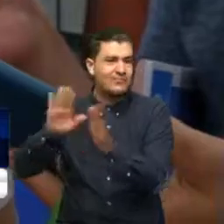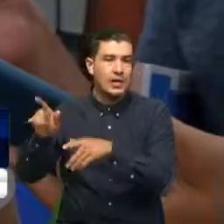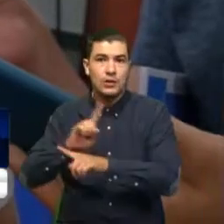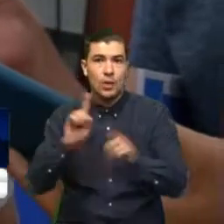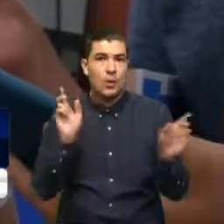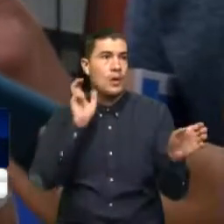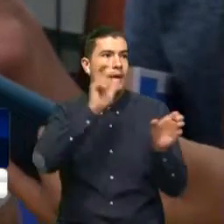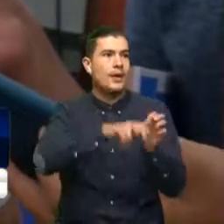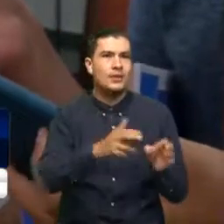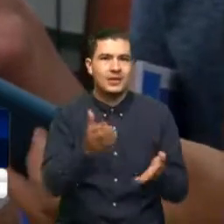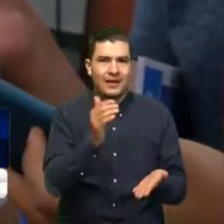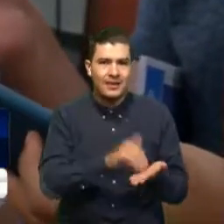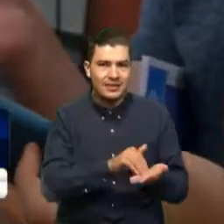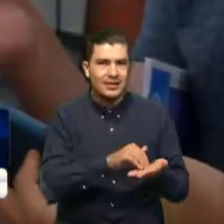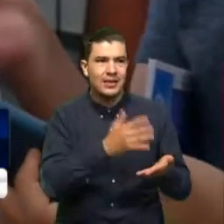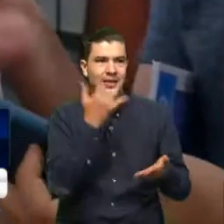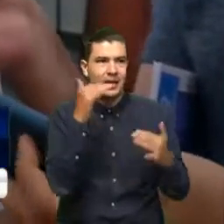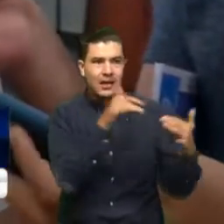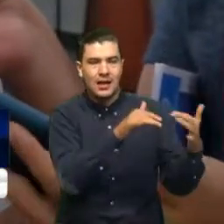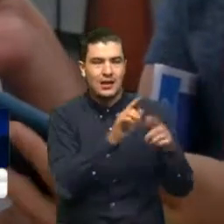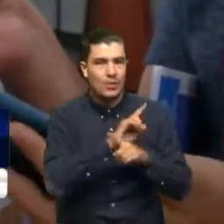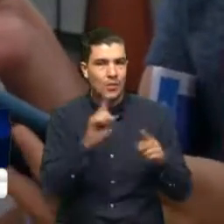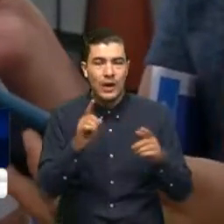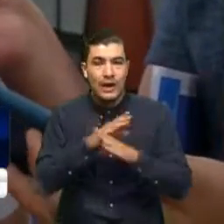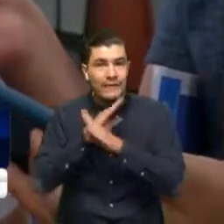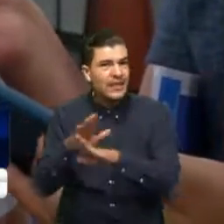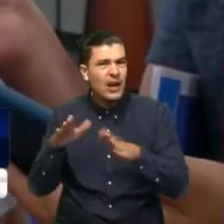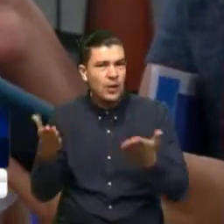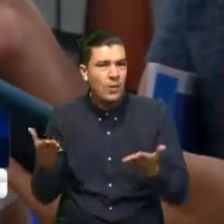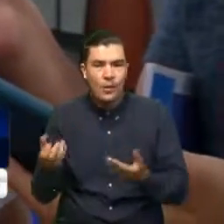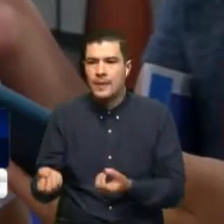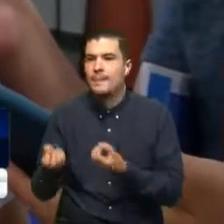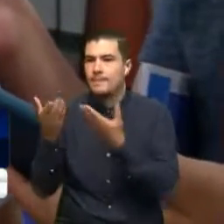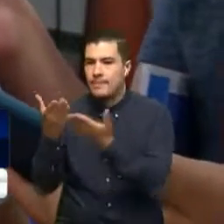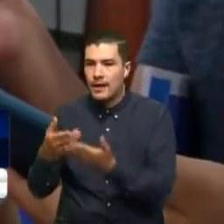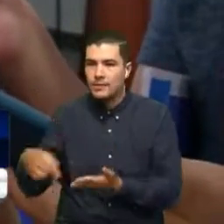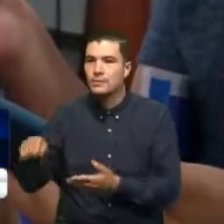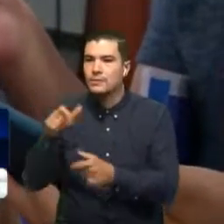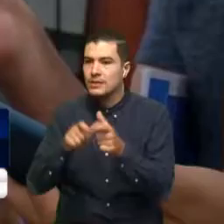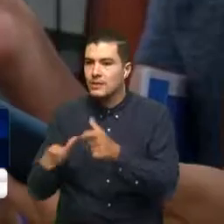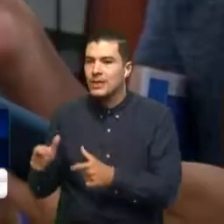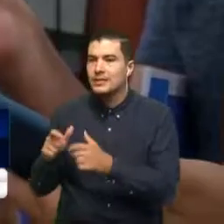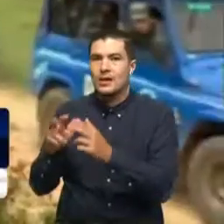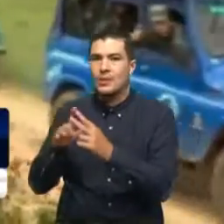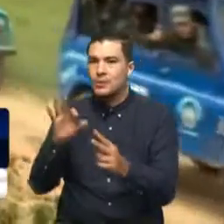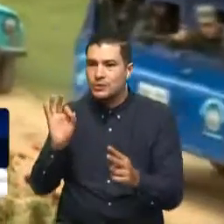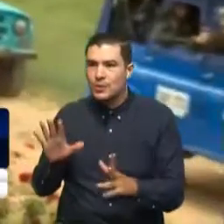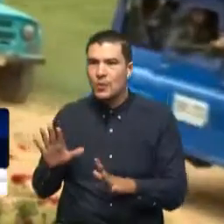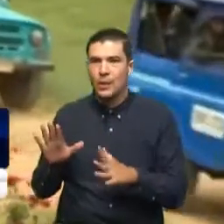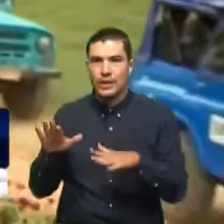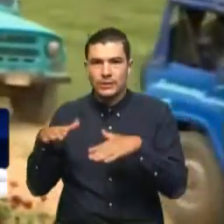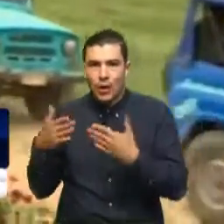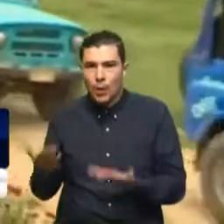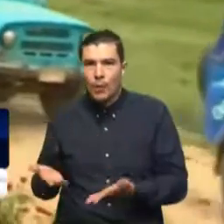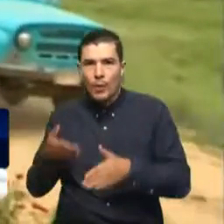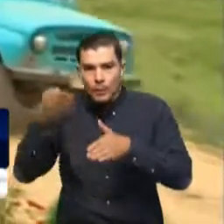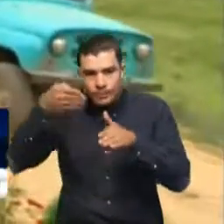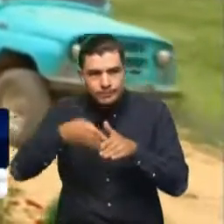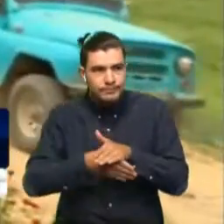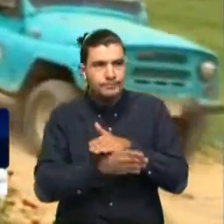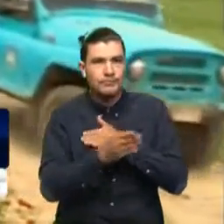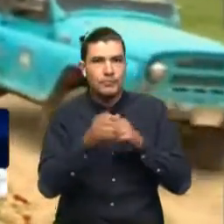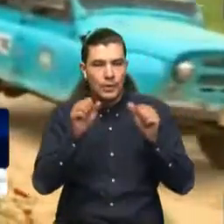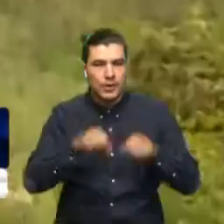él con el proceso es importante darles opciones en cuanto a su reincorporación económica de